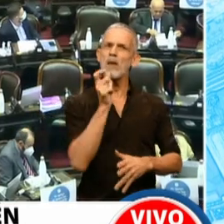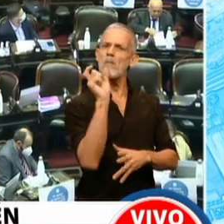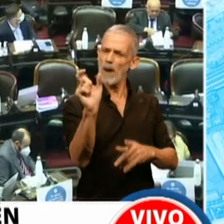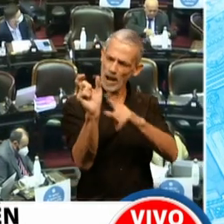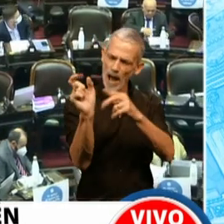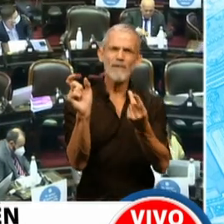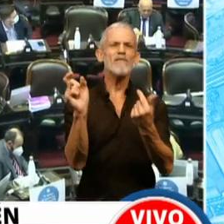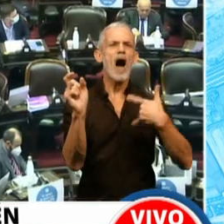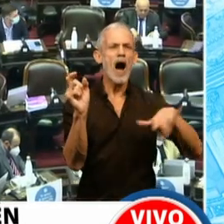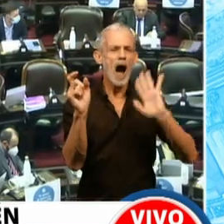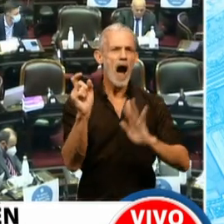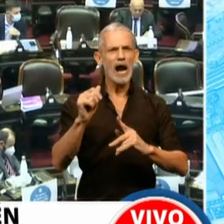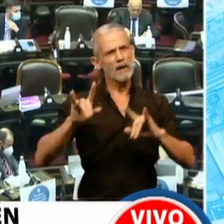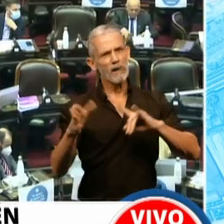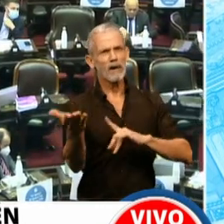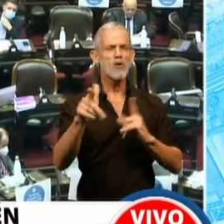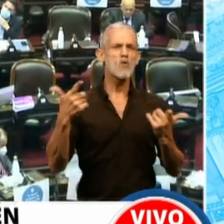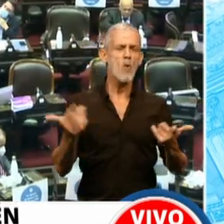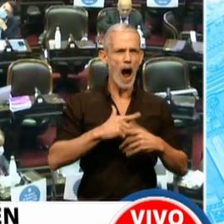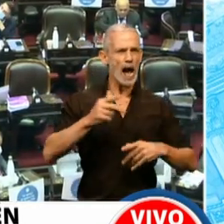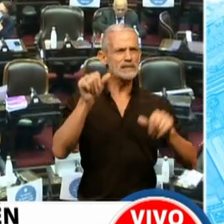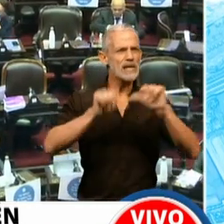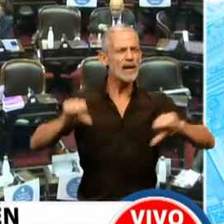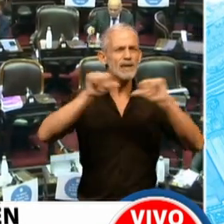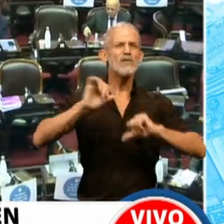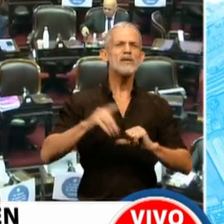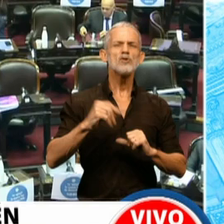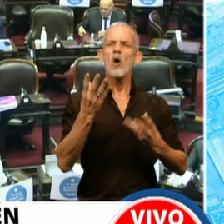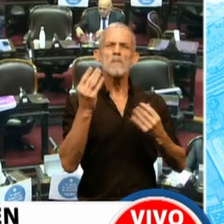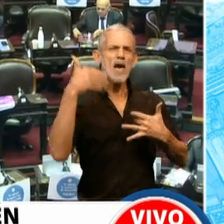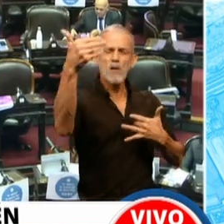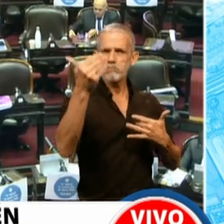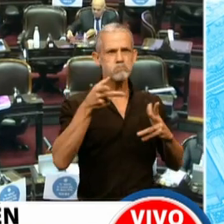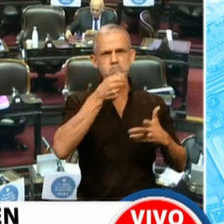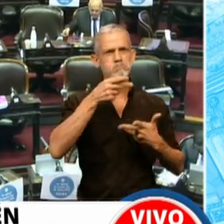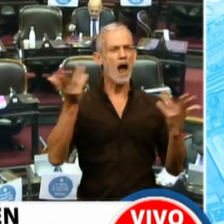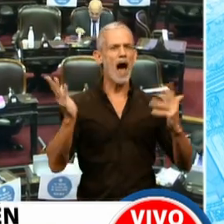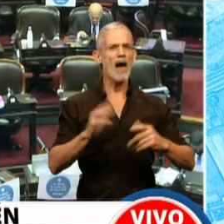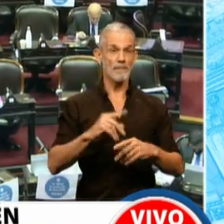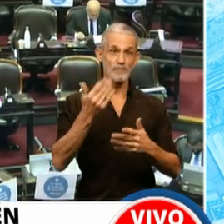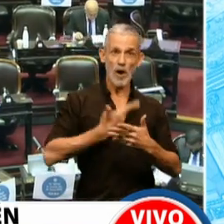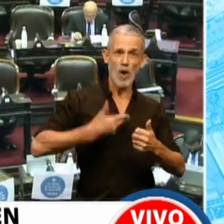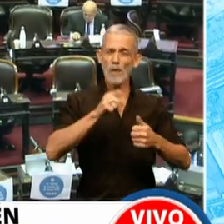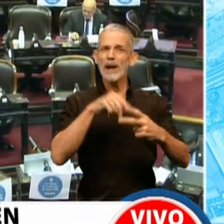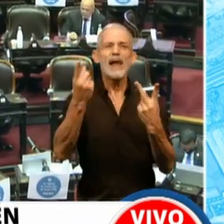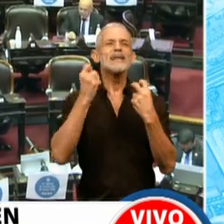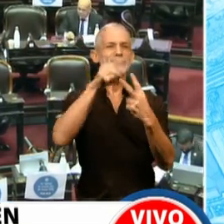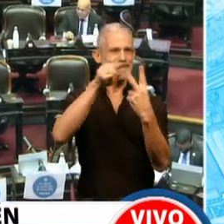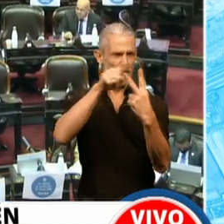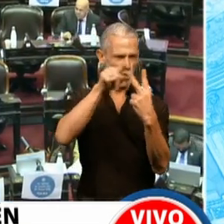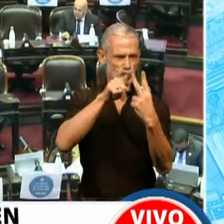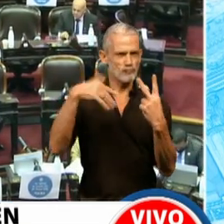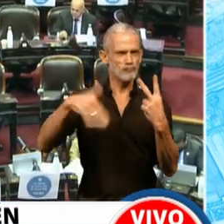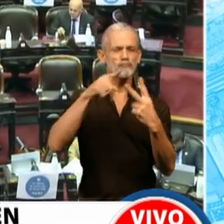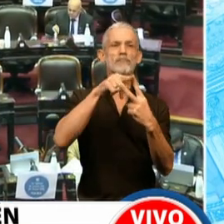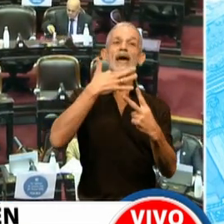de sacrificio y sin miedo en la adversidad gobernar requiere dos grandes virtudes